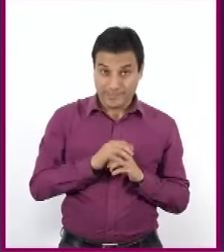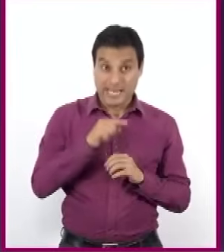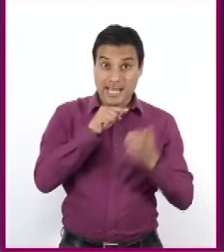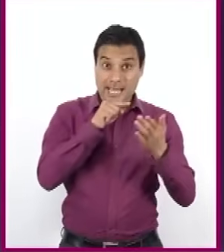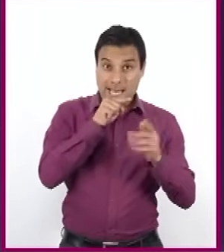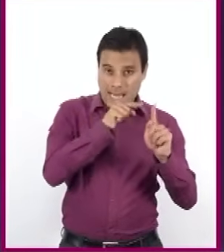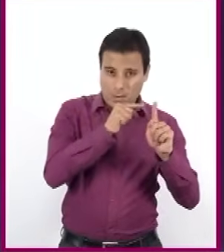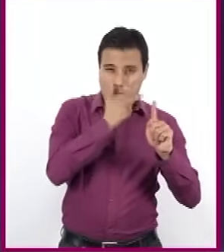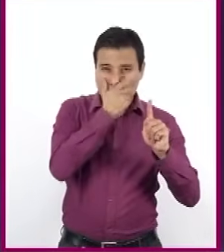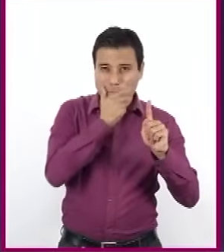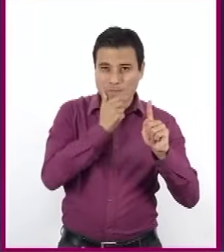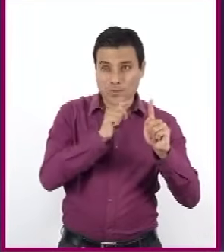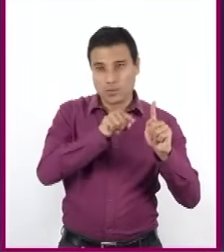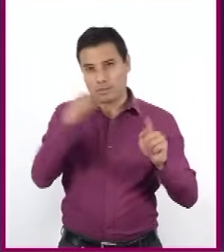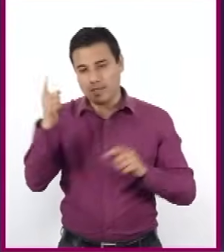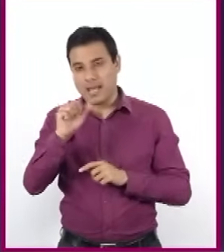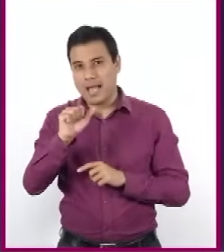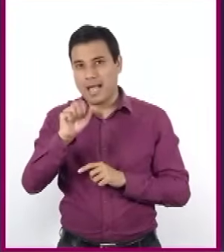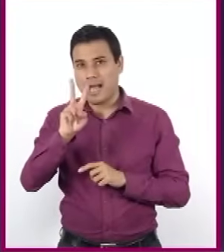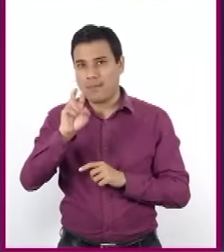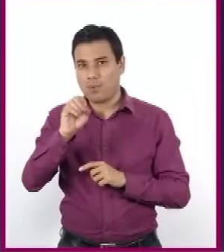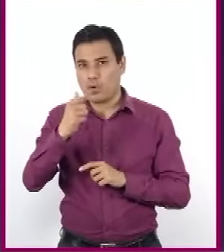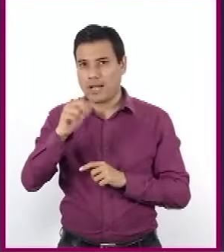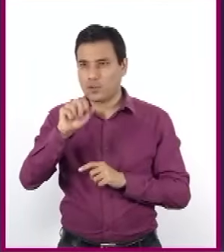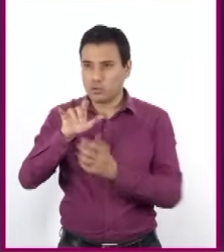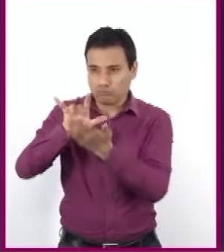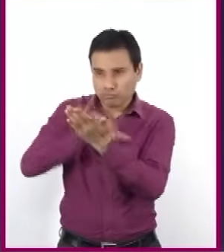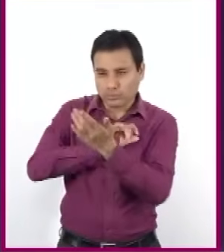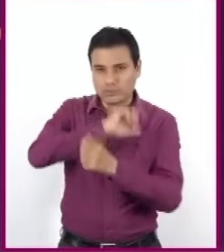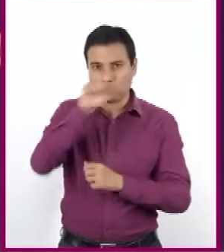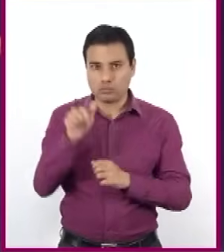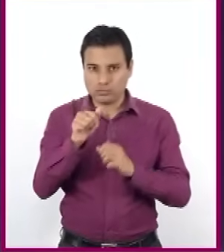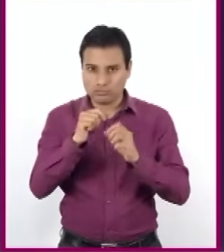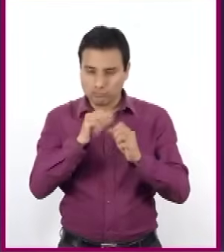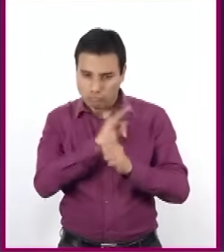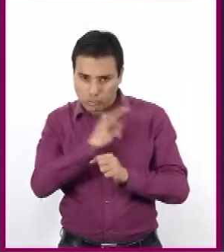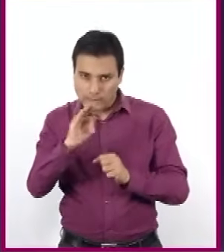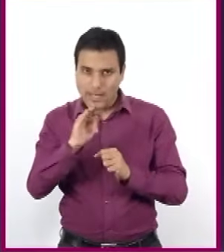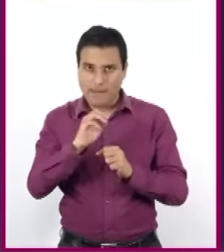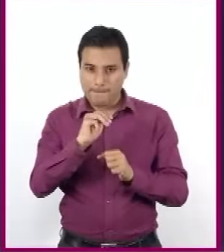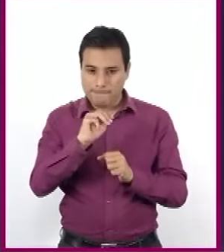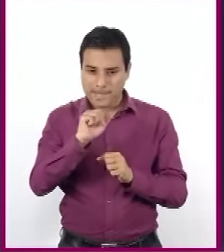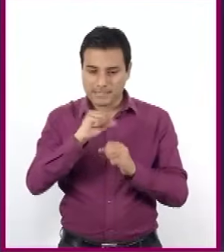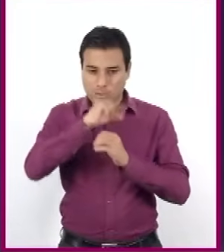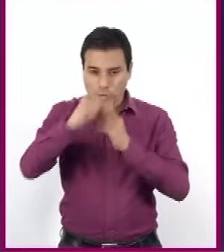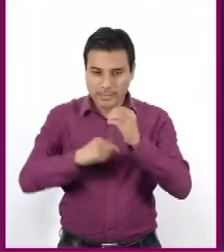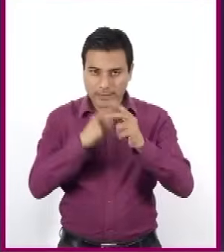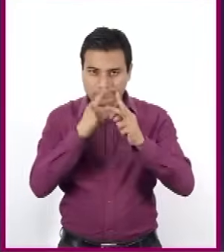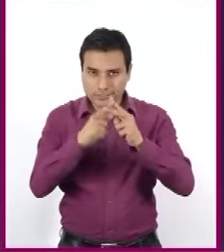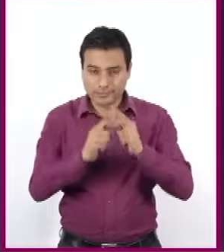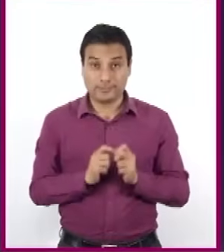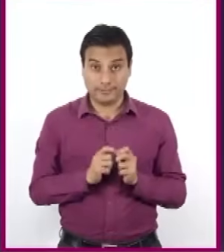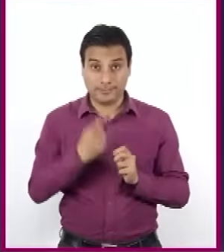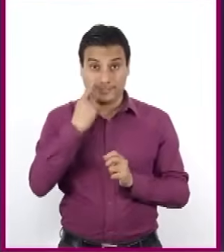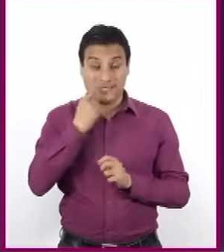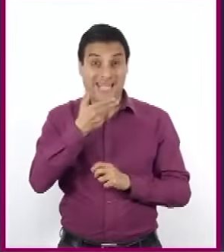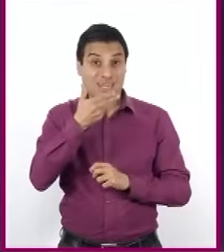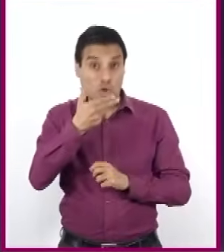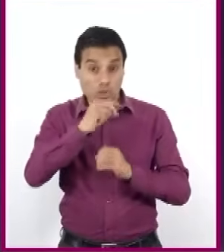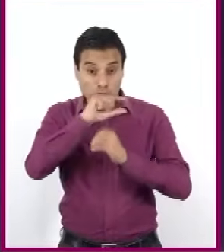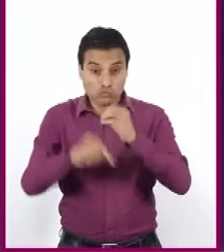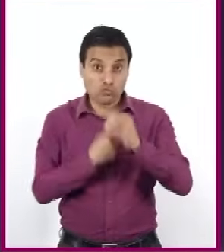para determinar masas atómicas y moleculares. Si se considera que la masa atómica del hidrógeno es una